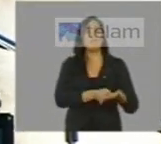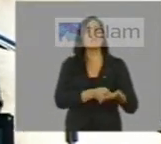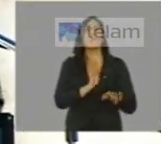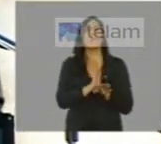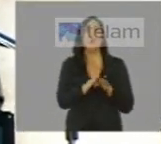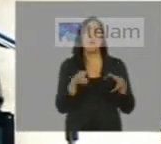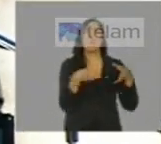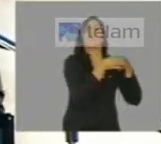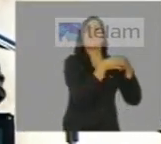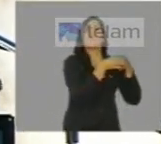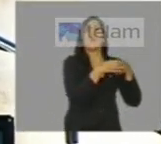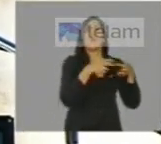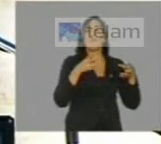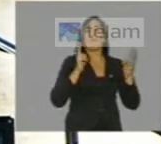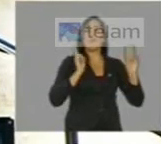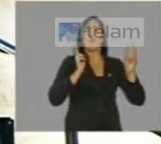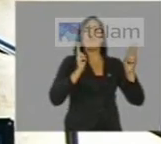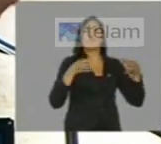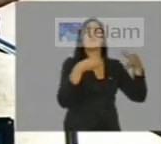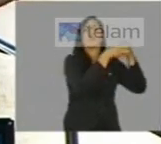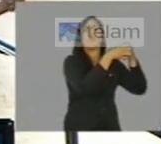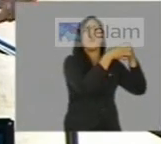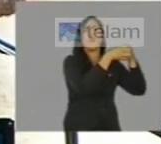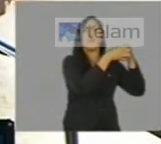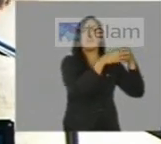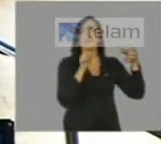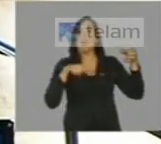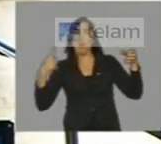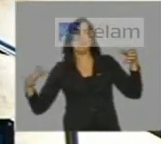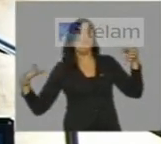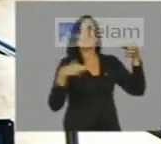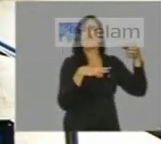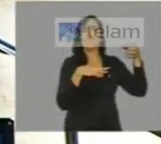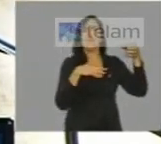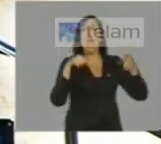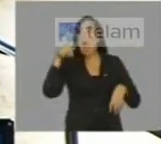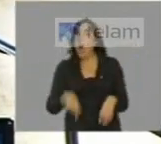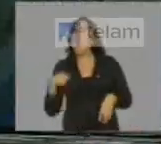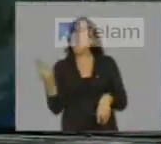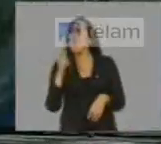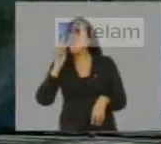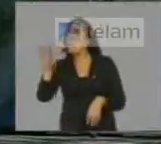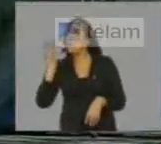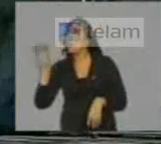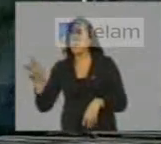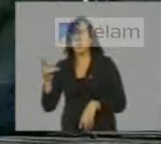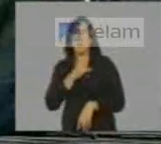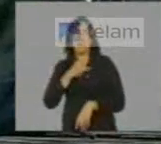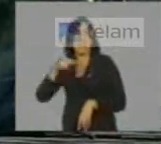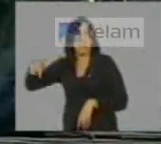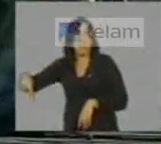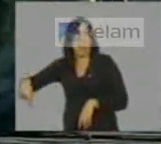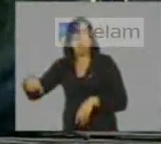casta de profesores. Claro, uno ve las universidades modernas, uno ve las universidades de hoy